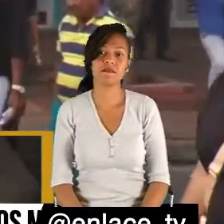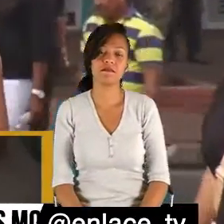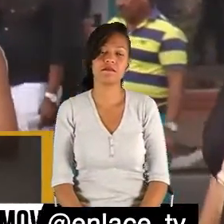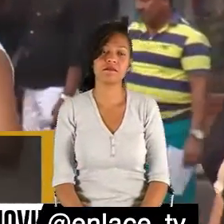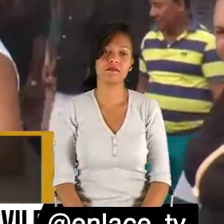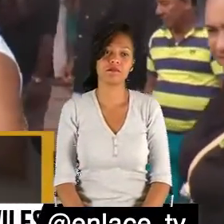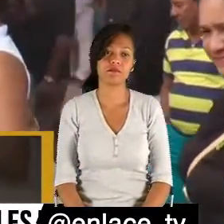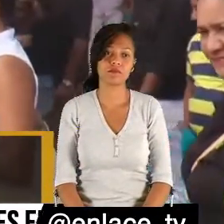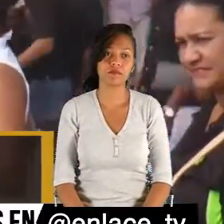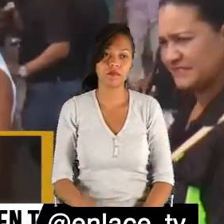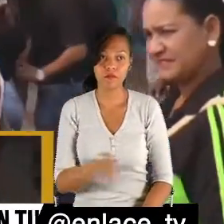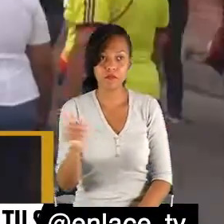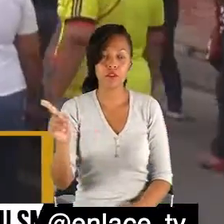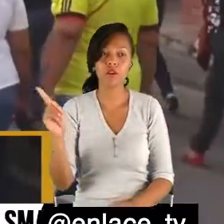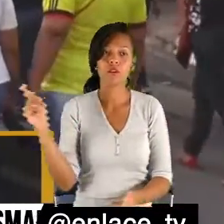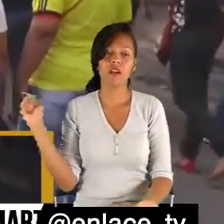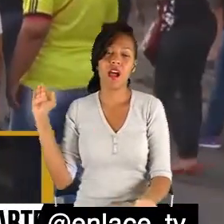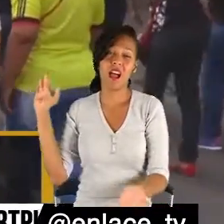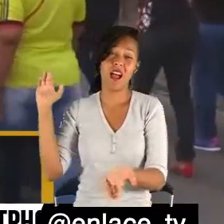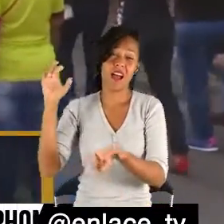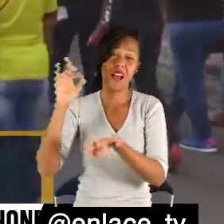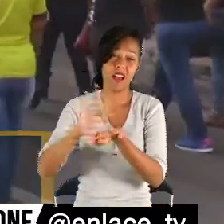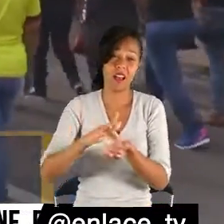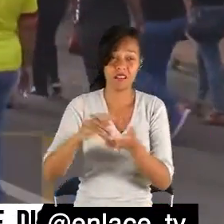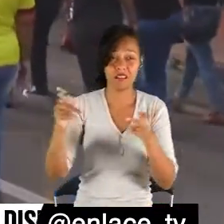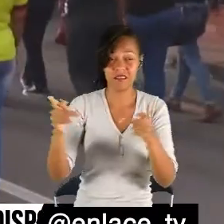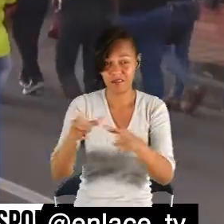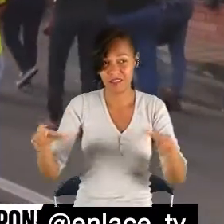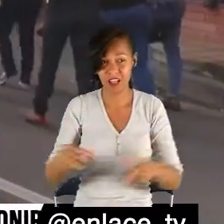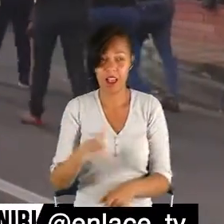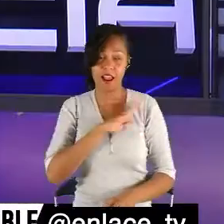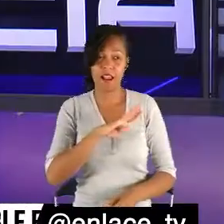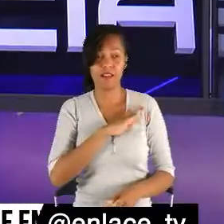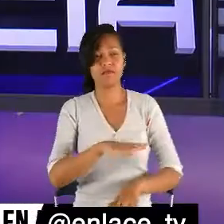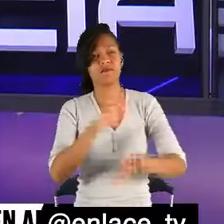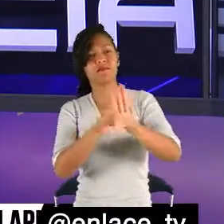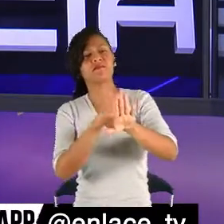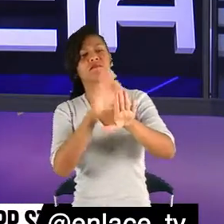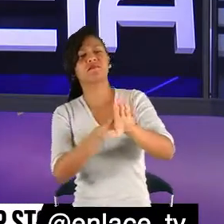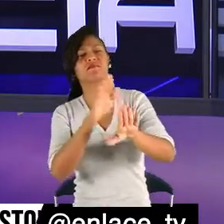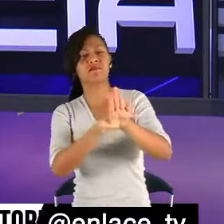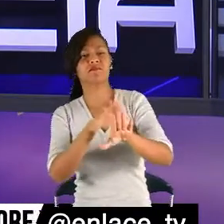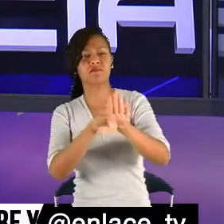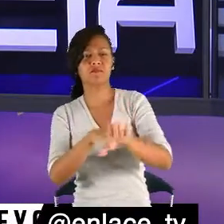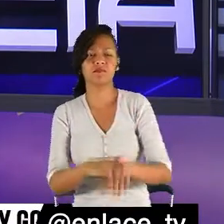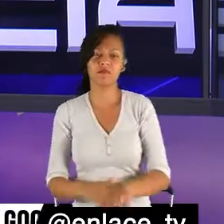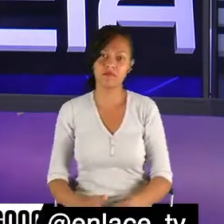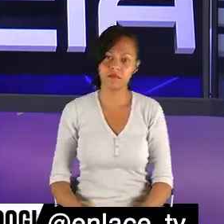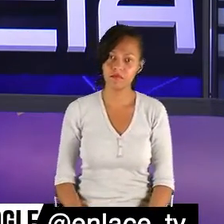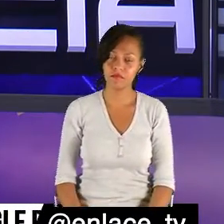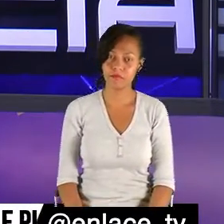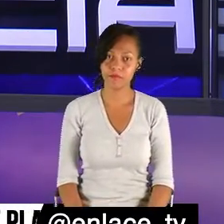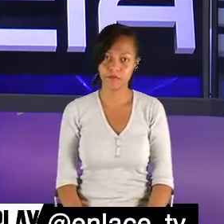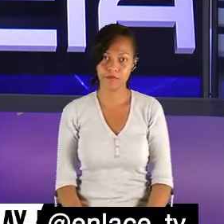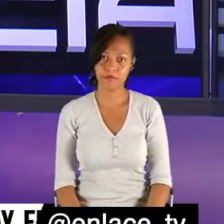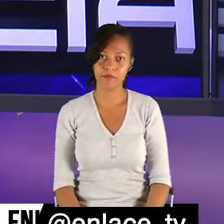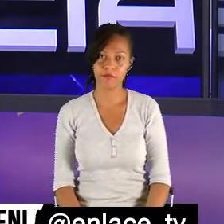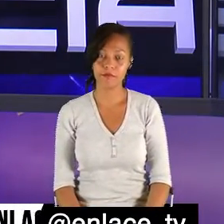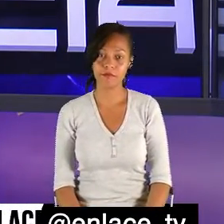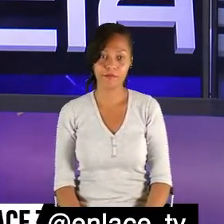referencia se dirigió a la alcaldía municipal para hacer un idéntico reclamo en otras noticias varios gremios de